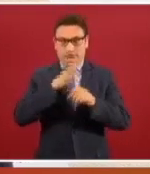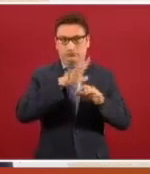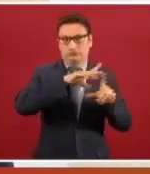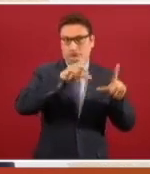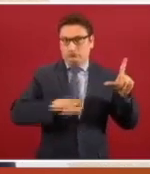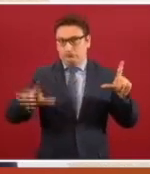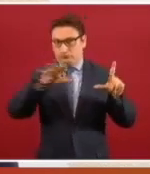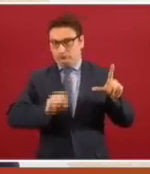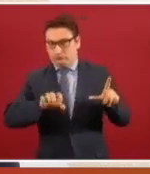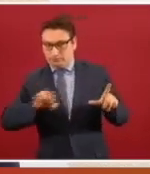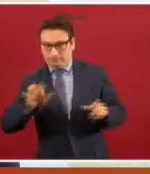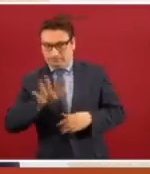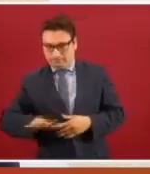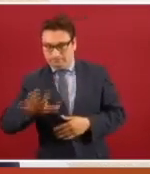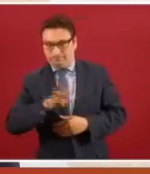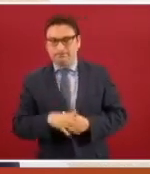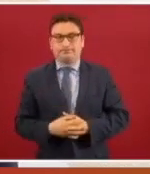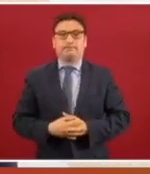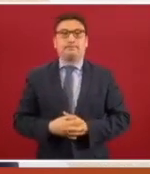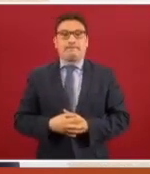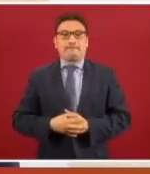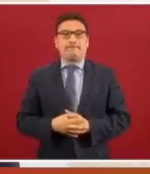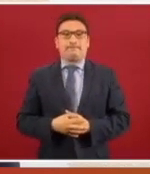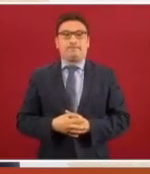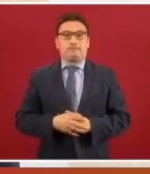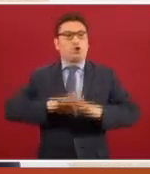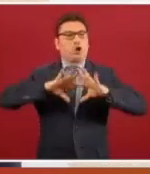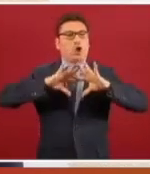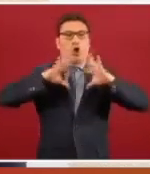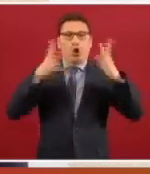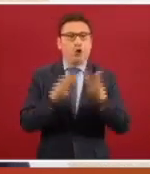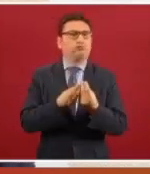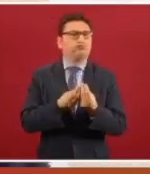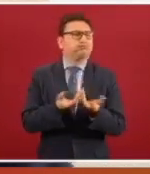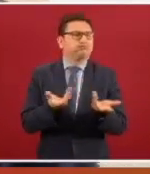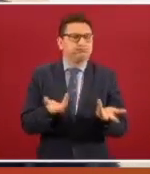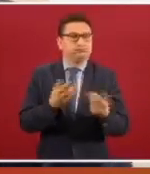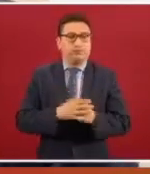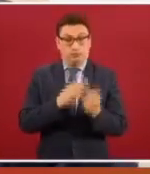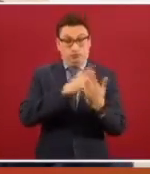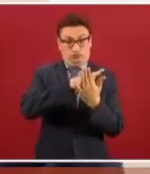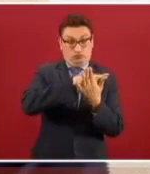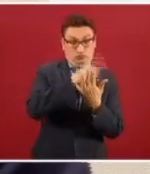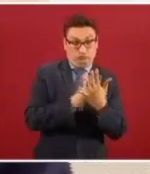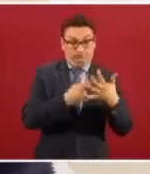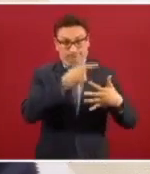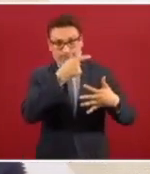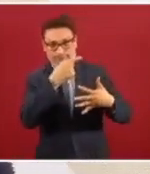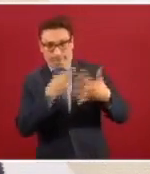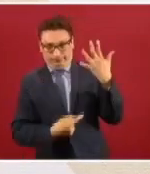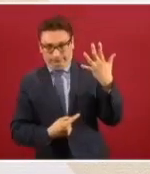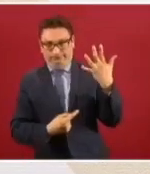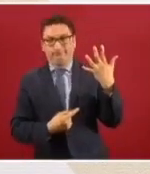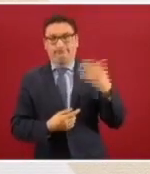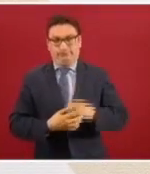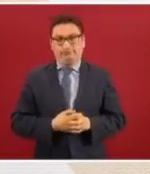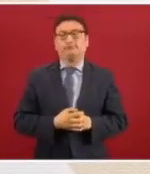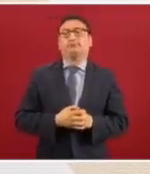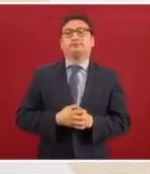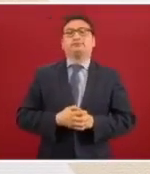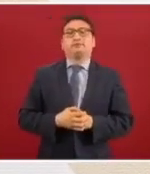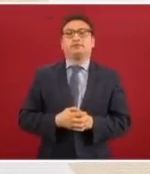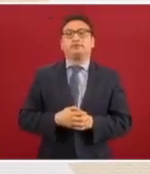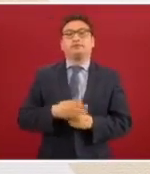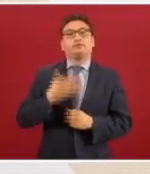del país. En suma, los programas sociales y el